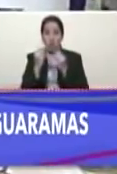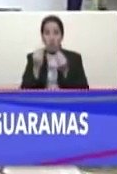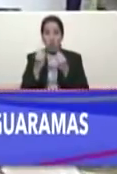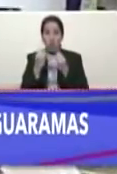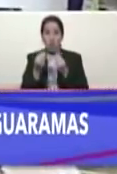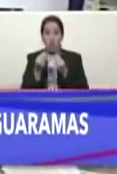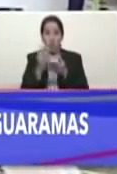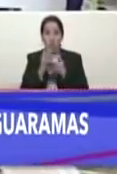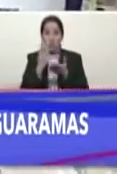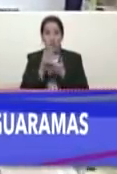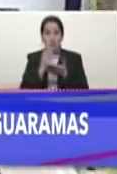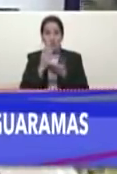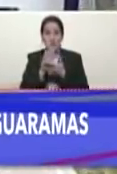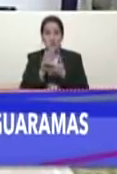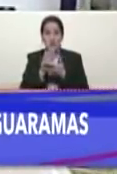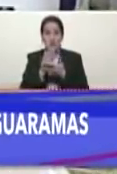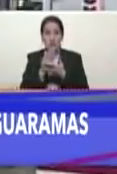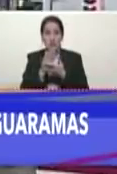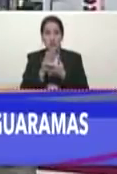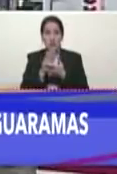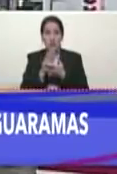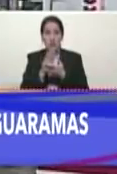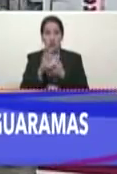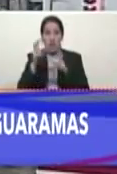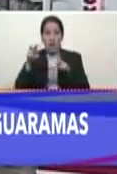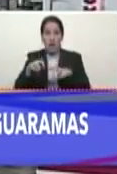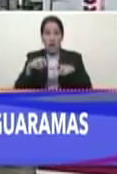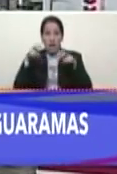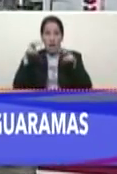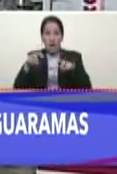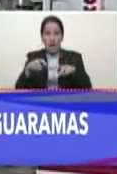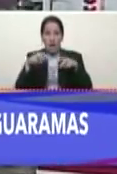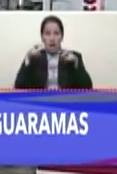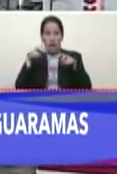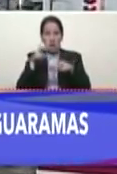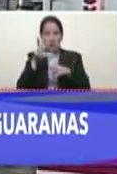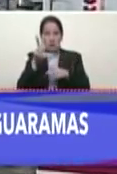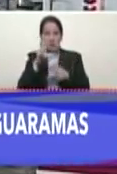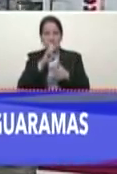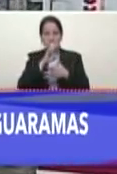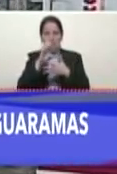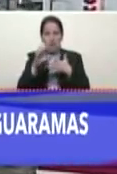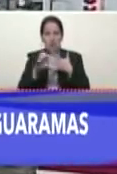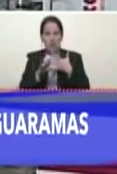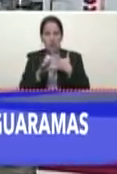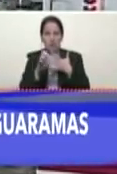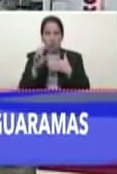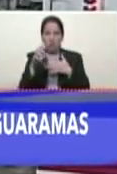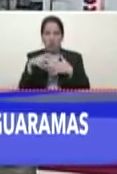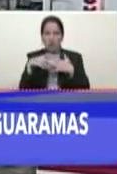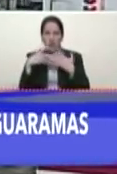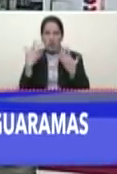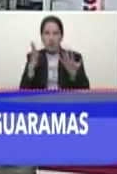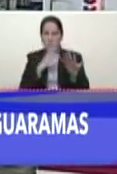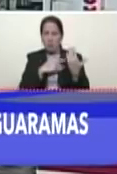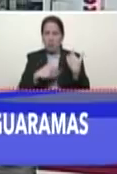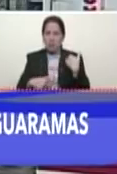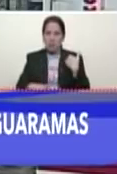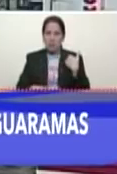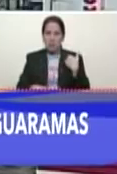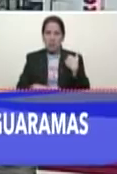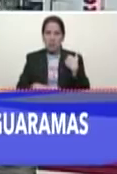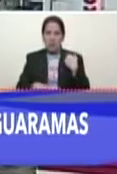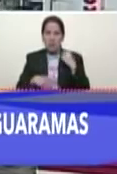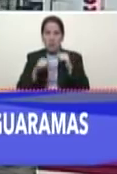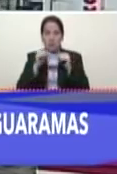lo que tiene que ver con la producción agroindustrial. Y el tercer elemento tiene que ver, presidente, con el sistema